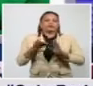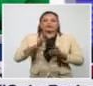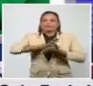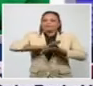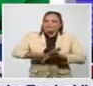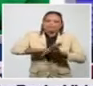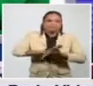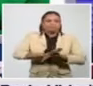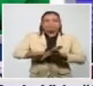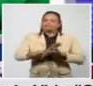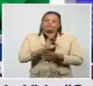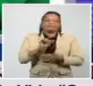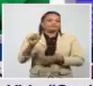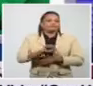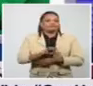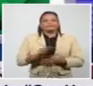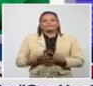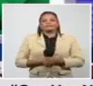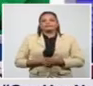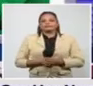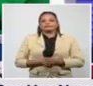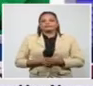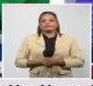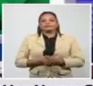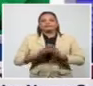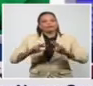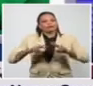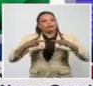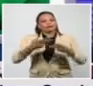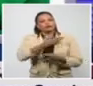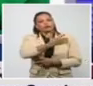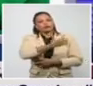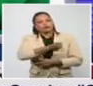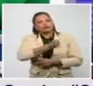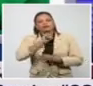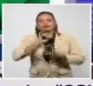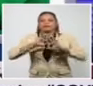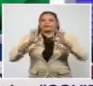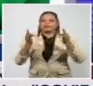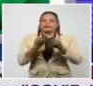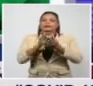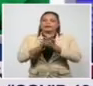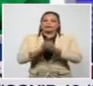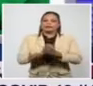cardiopulmonar. Nuevamente nuestras condolencias a familiares y amistades.